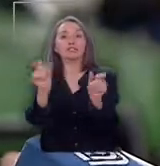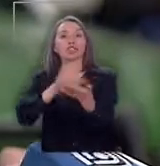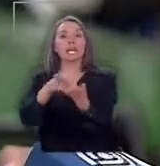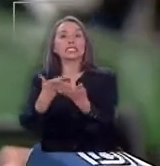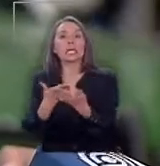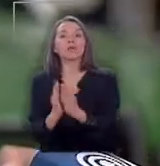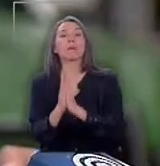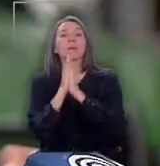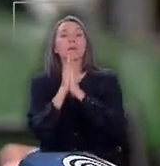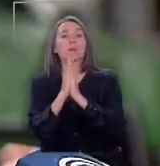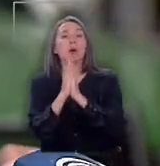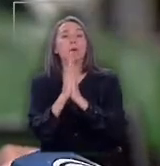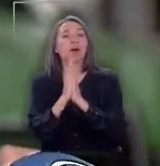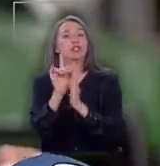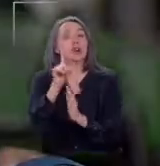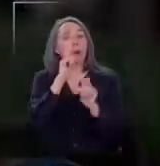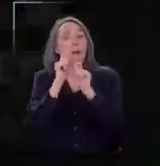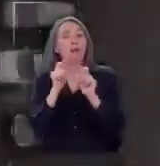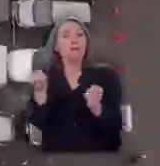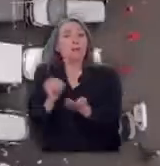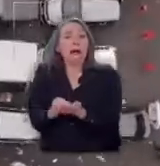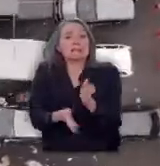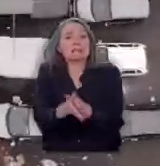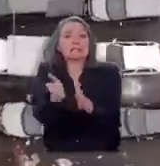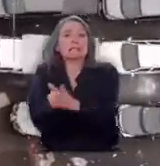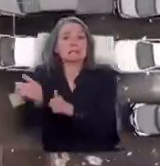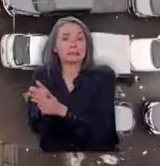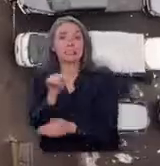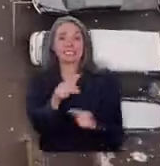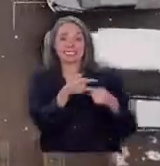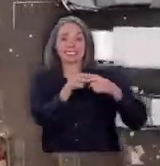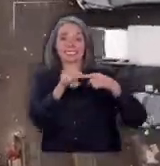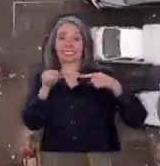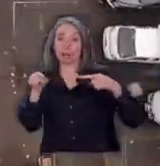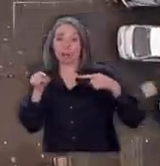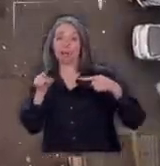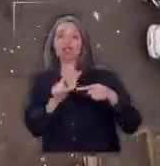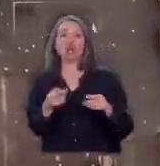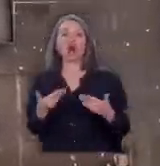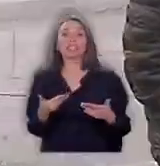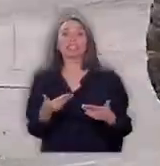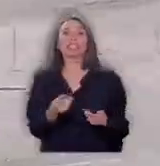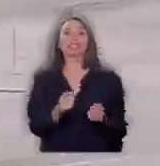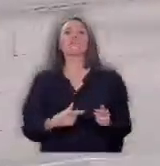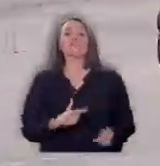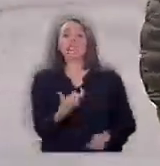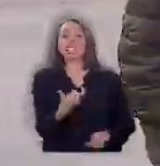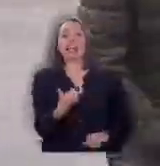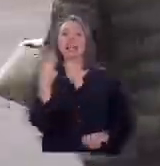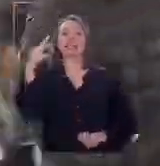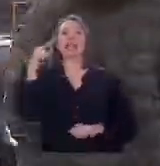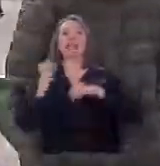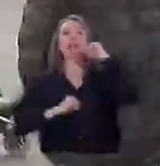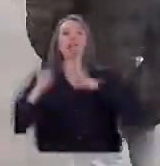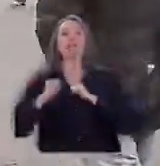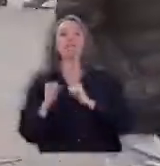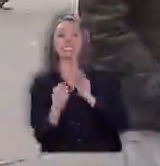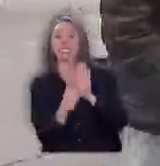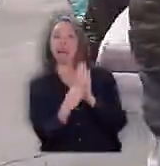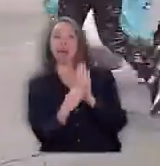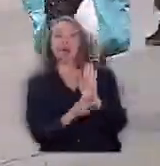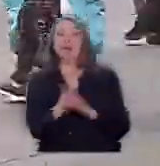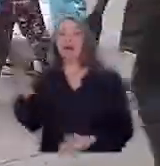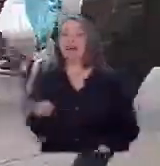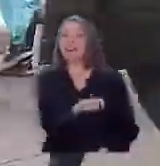por favor no se arriesguen más desde esta semana ya no sirven las credenciales de las empresas para poder